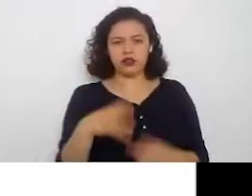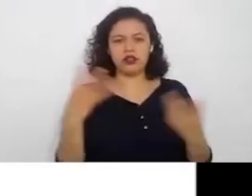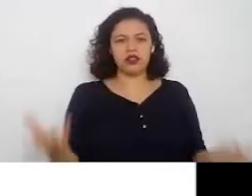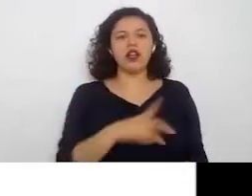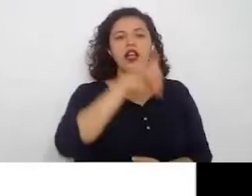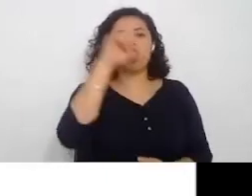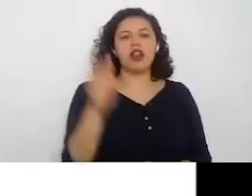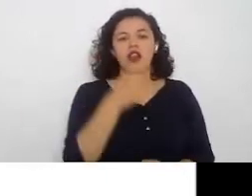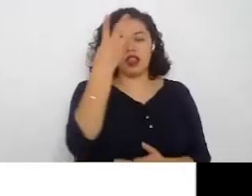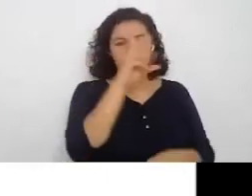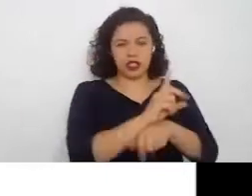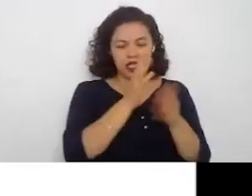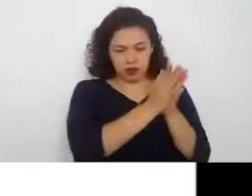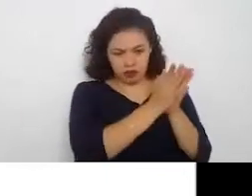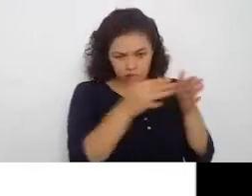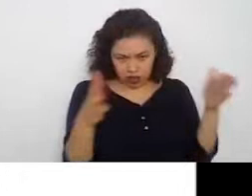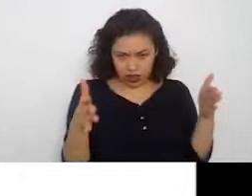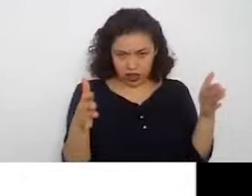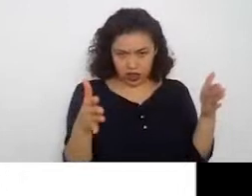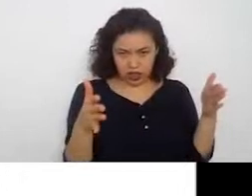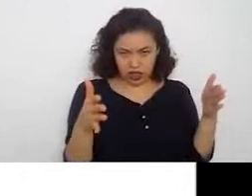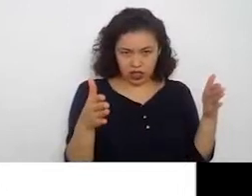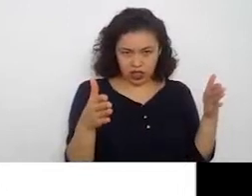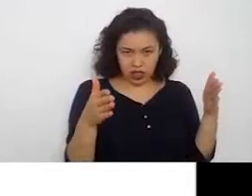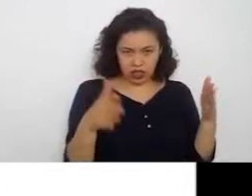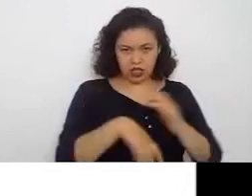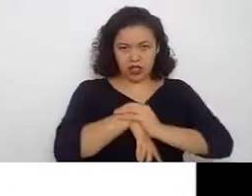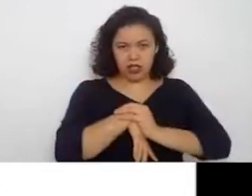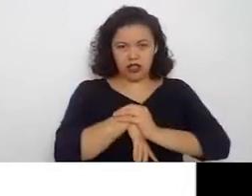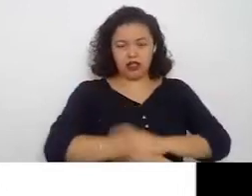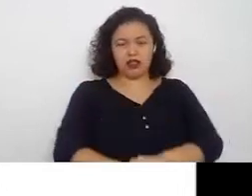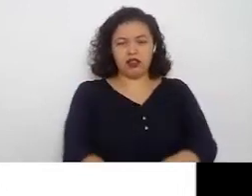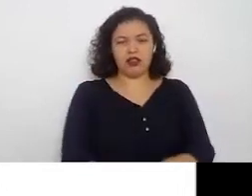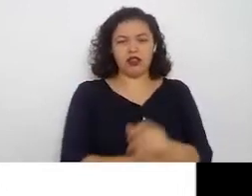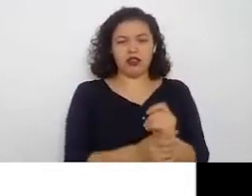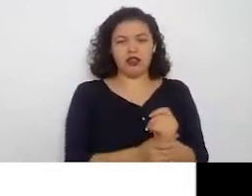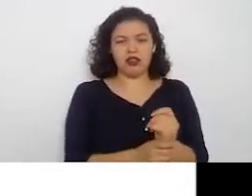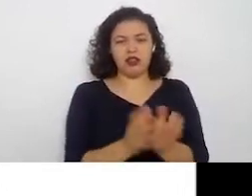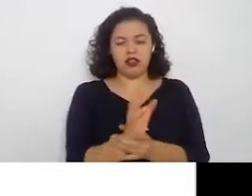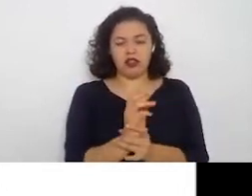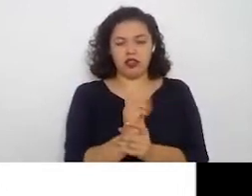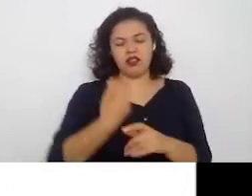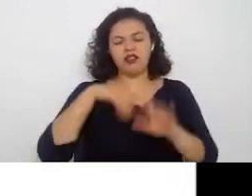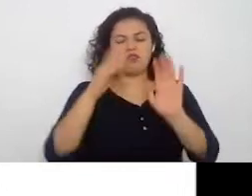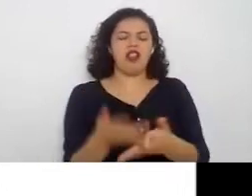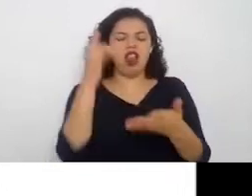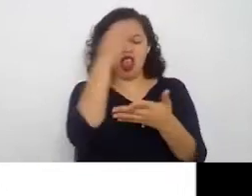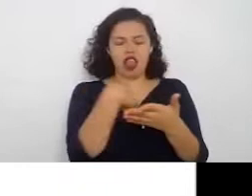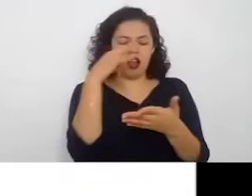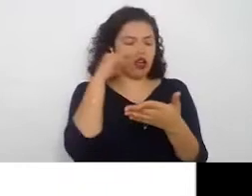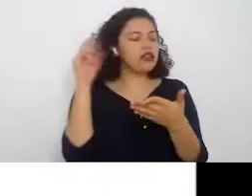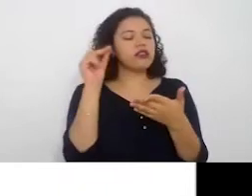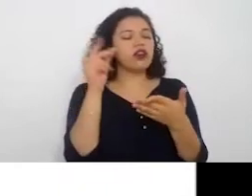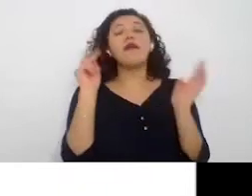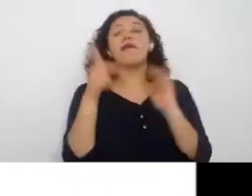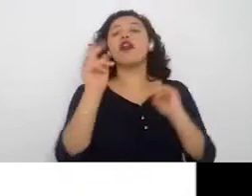a estos 3 días, pues vamos a identificar que no, si no lo revisaste, la autoridad ya lo dio